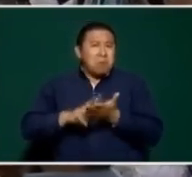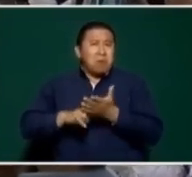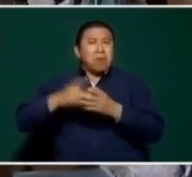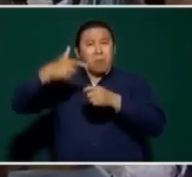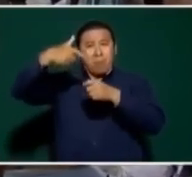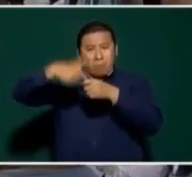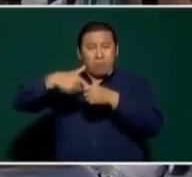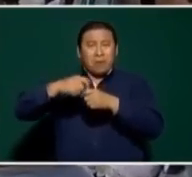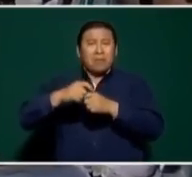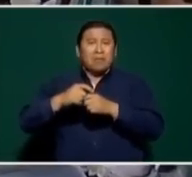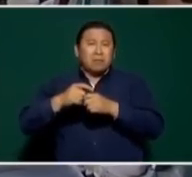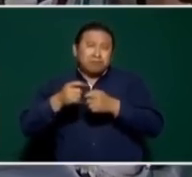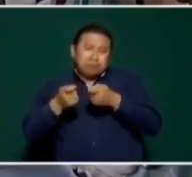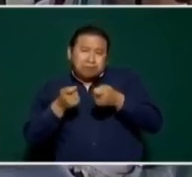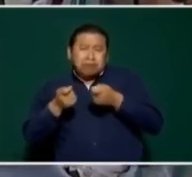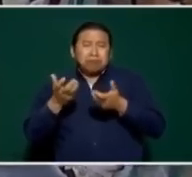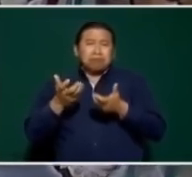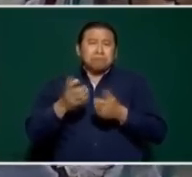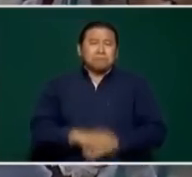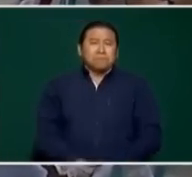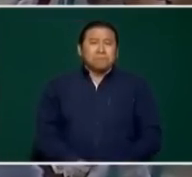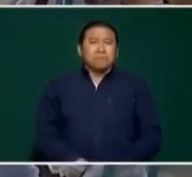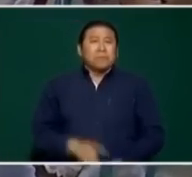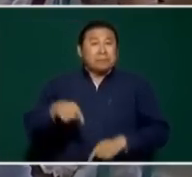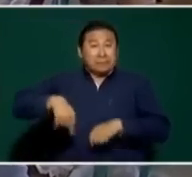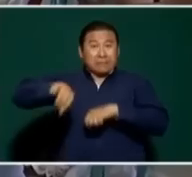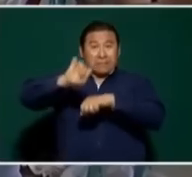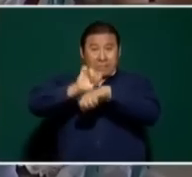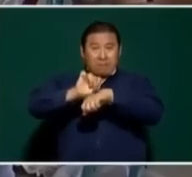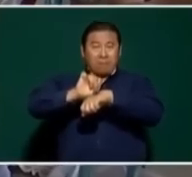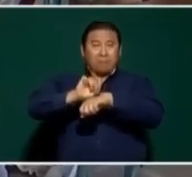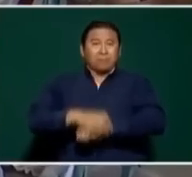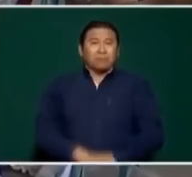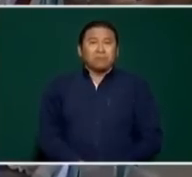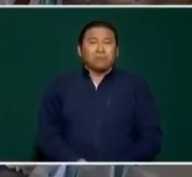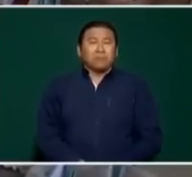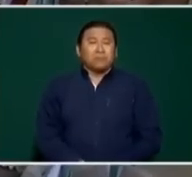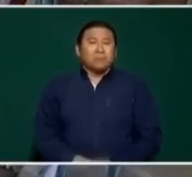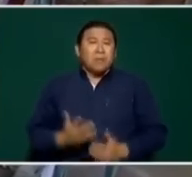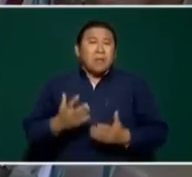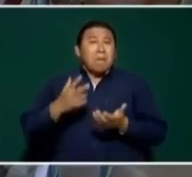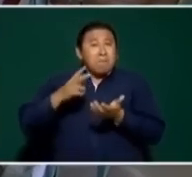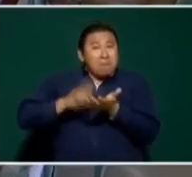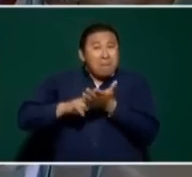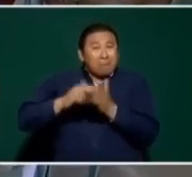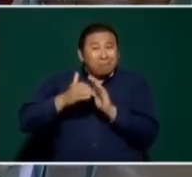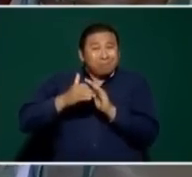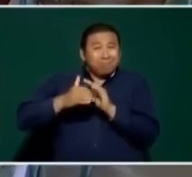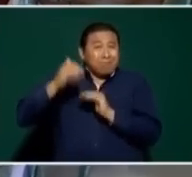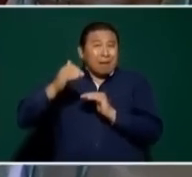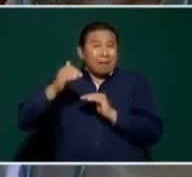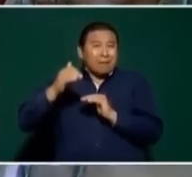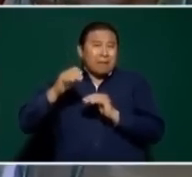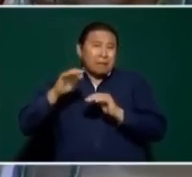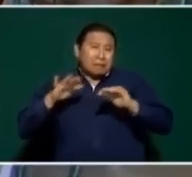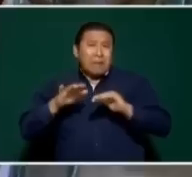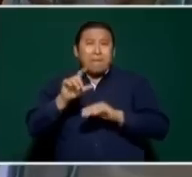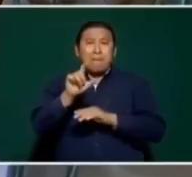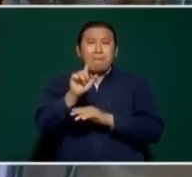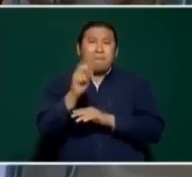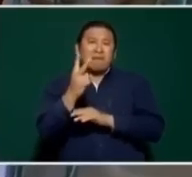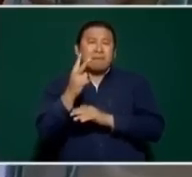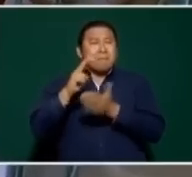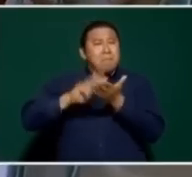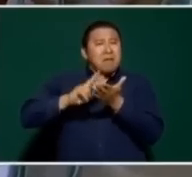la gasolina regular. En esta semana encontramos el precio más alto de gasolina regular a